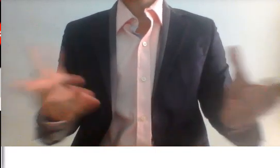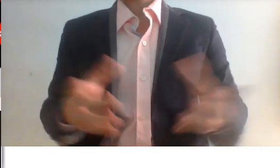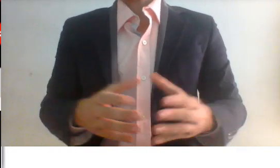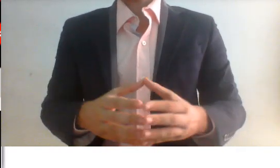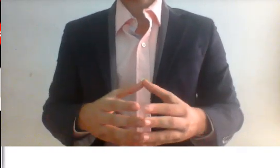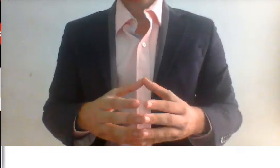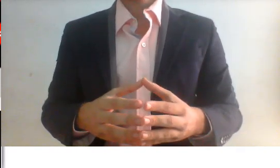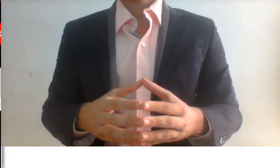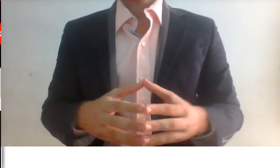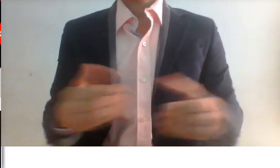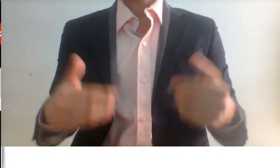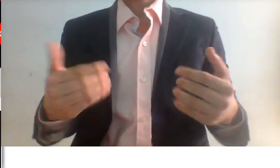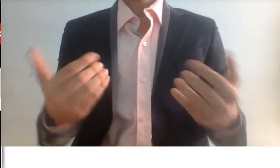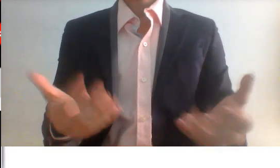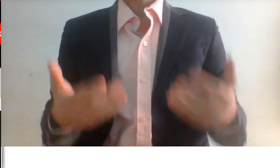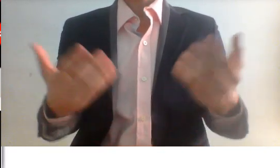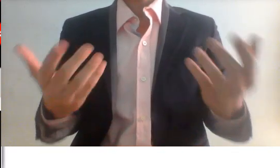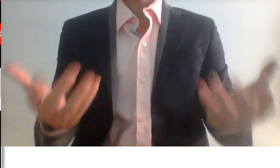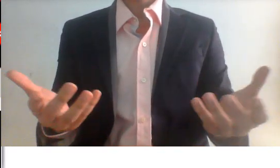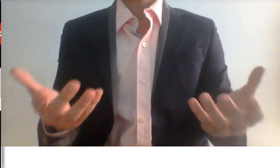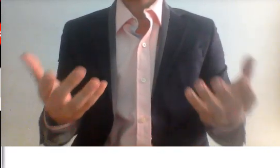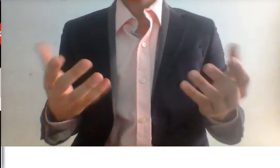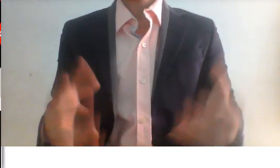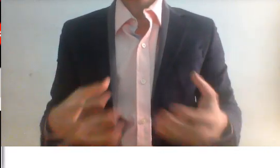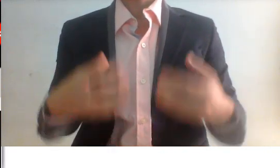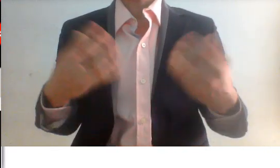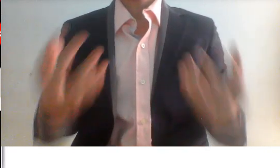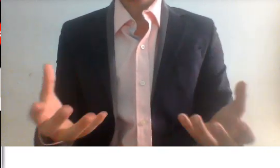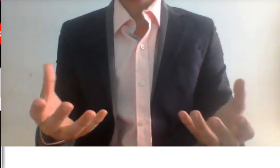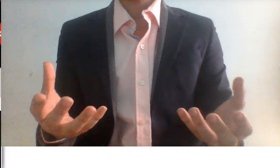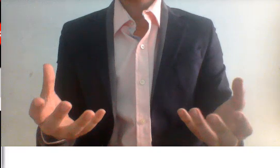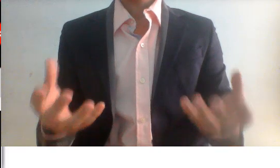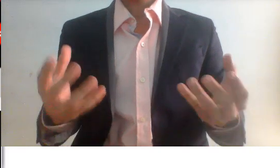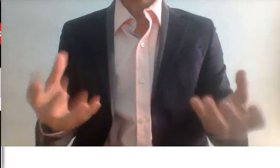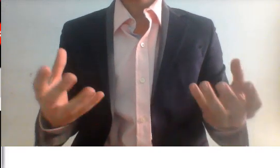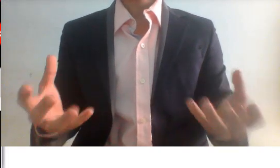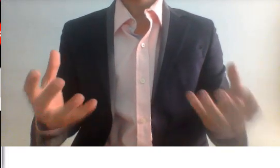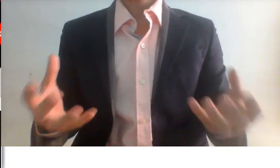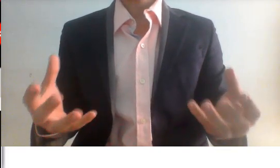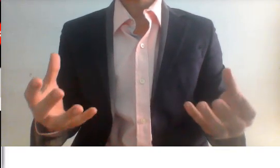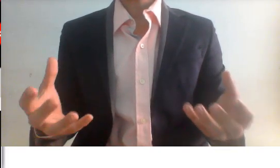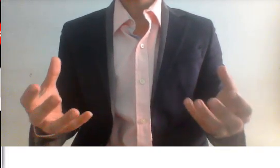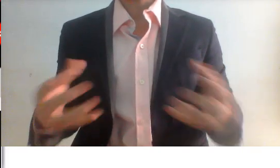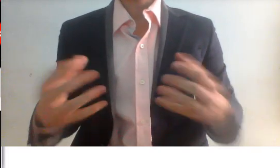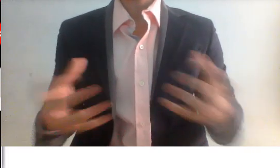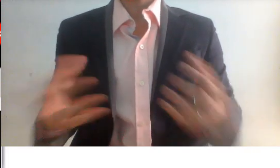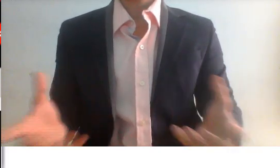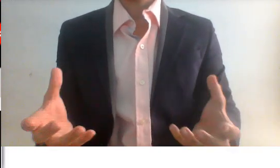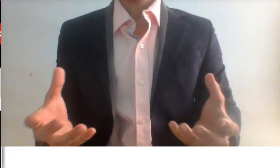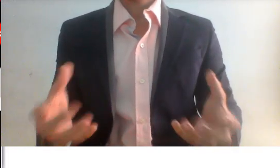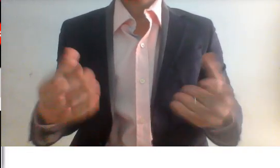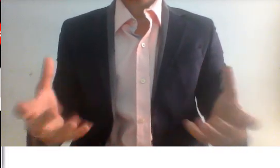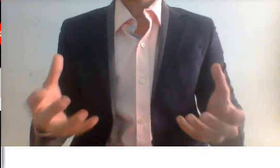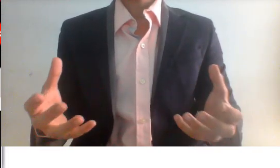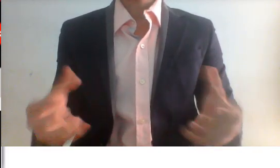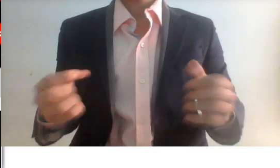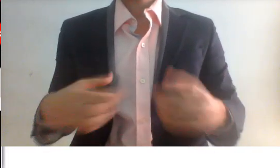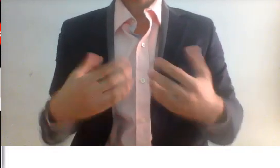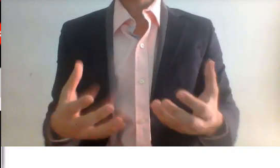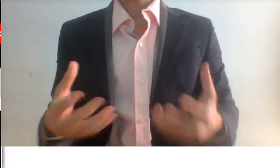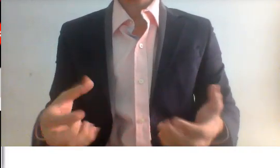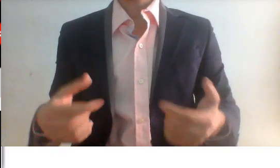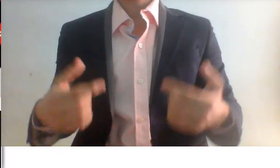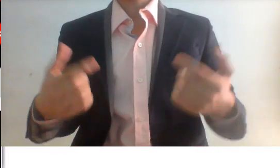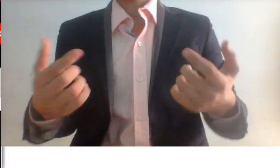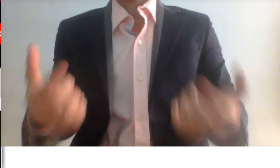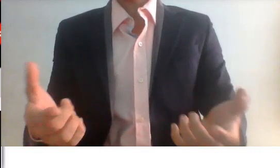querían que se desaparecieran. Los fideicomisos por sí mismos estaban corruptos. Al inicio, la idea de crear un fideicomiso era excelente. Pero ¿qué pasó?